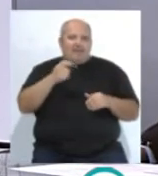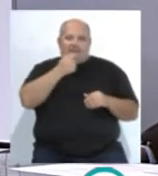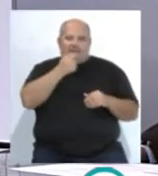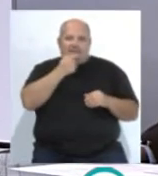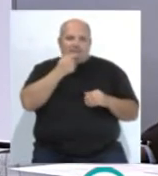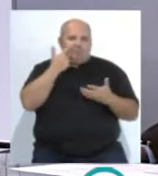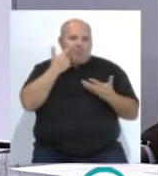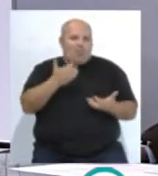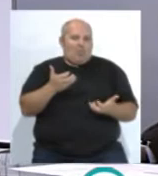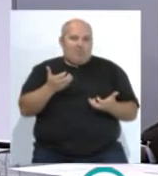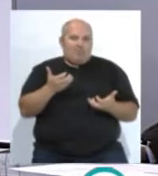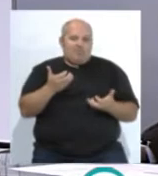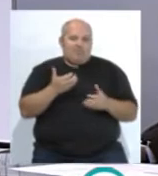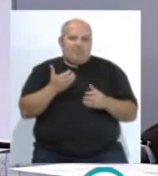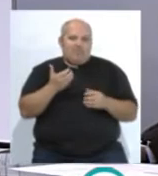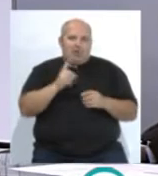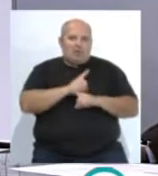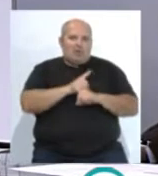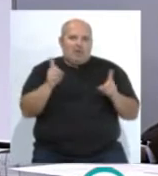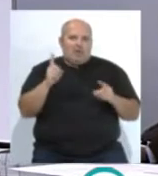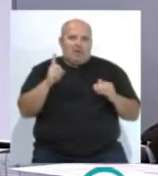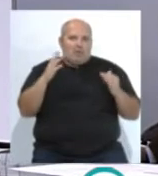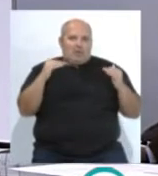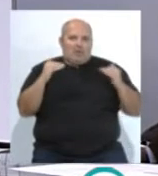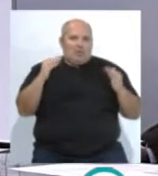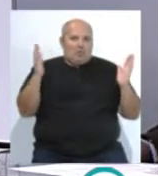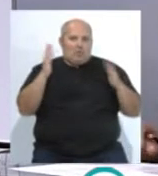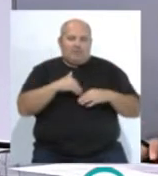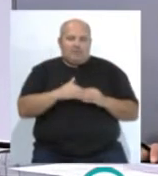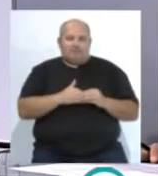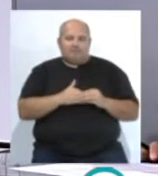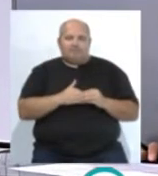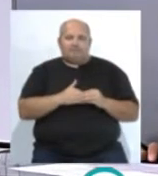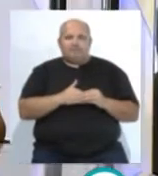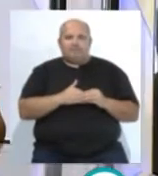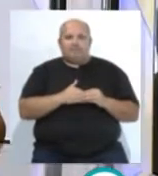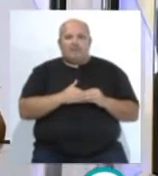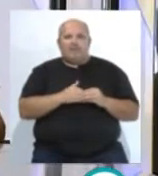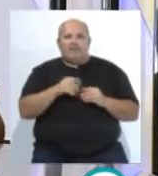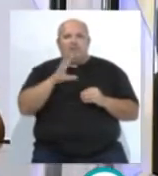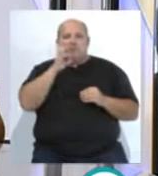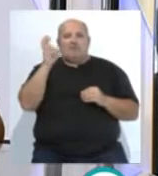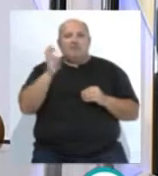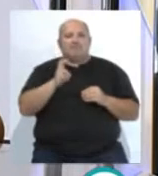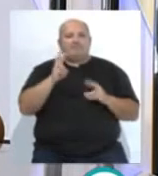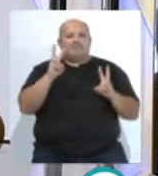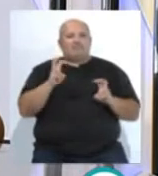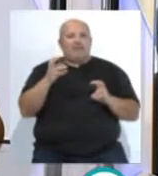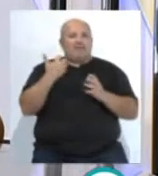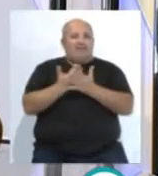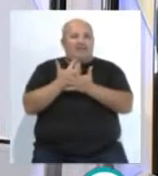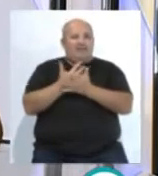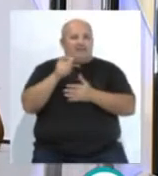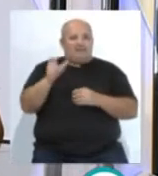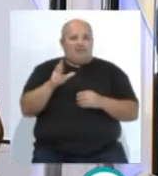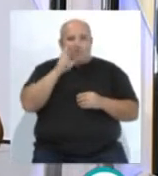arbitraje está muy... Muy, vamos, que no está equilibrada por ningún lado, ¿no? Claro. Es que todo esto, creo que viene a cuento más o menos por lo que apuntaba